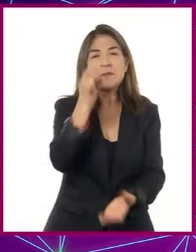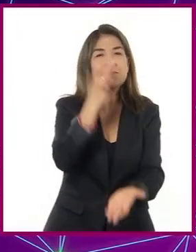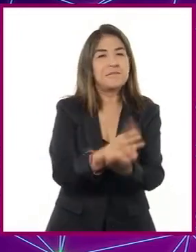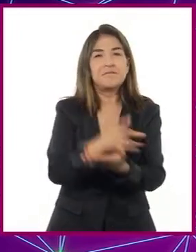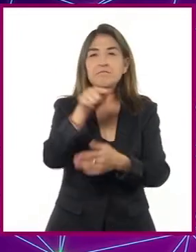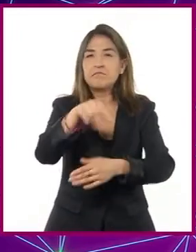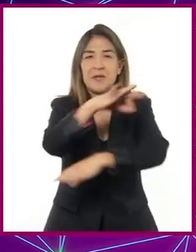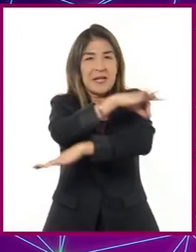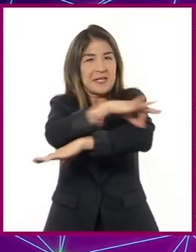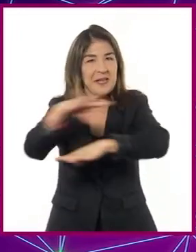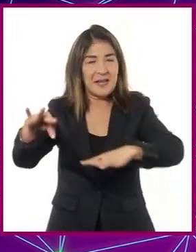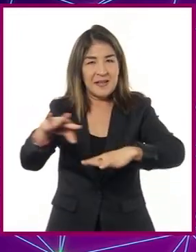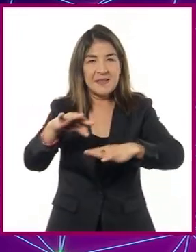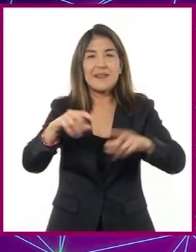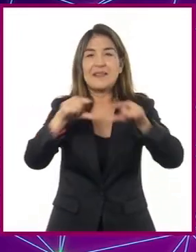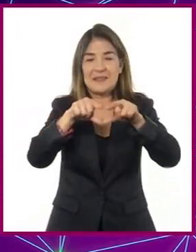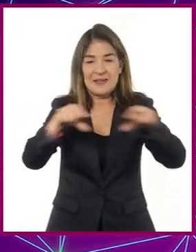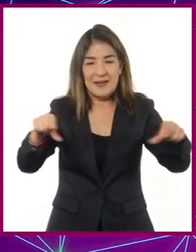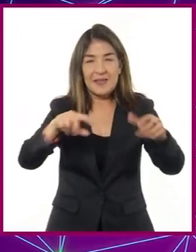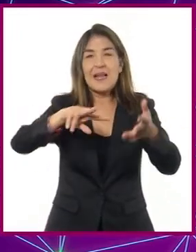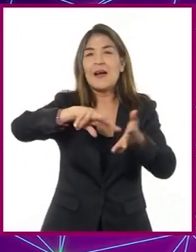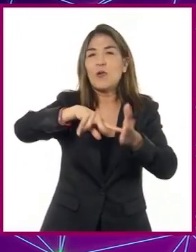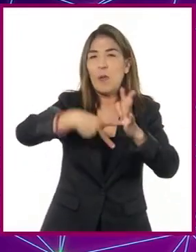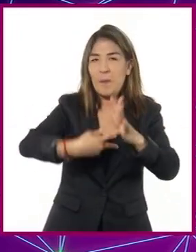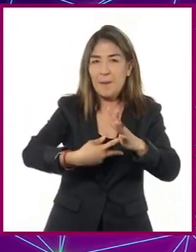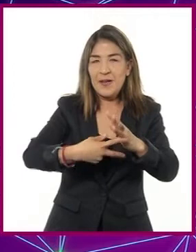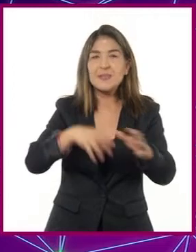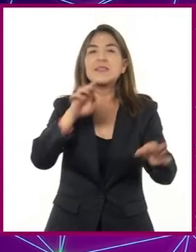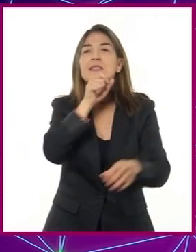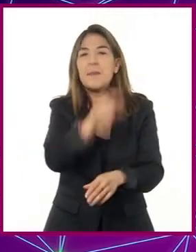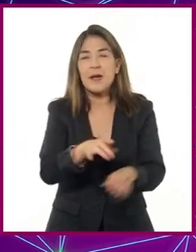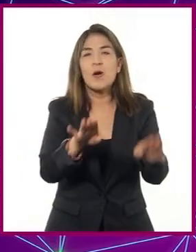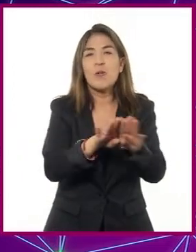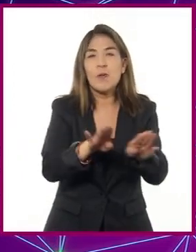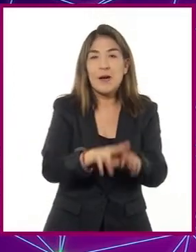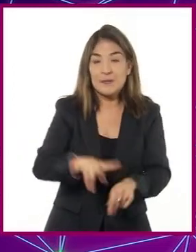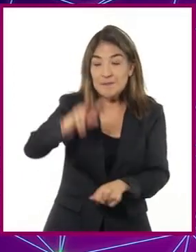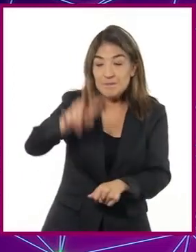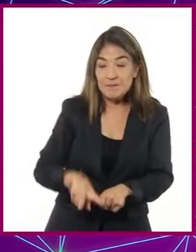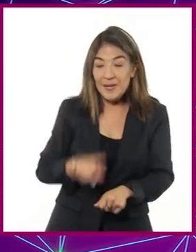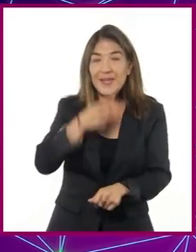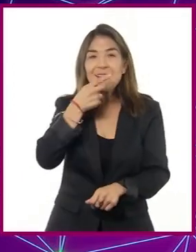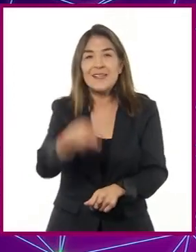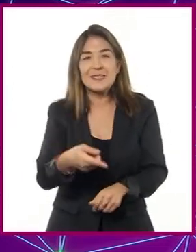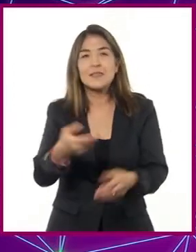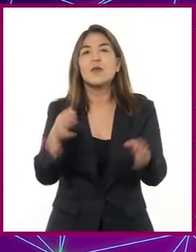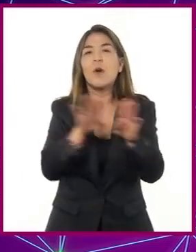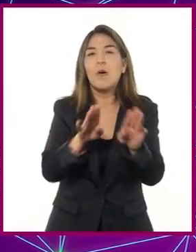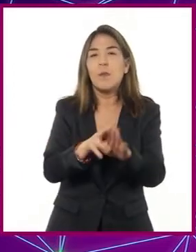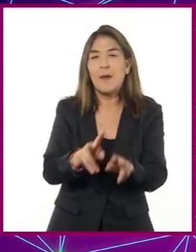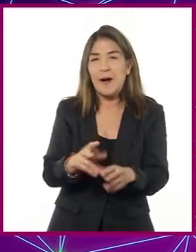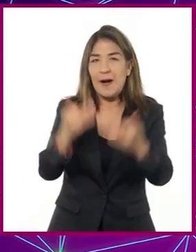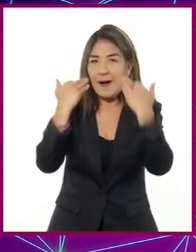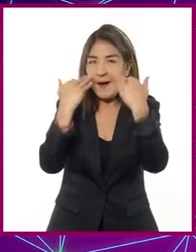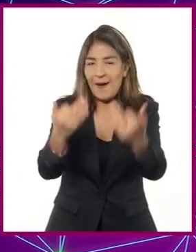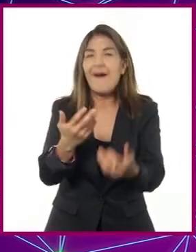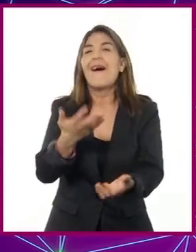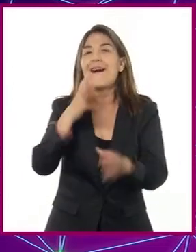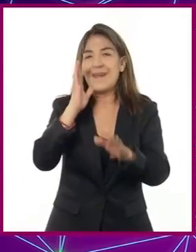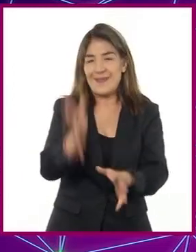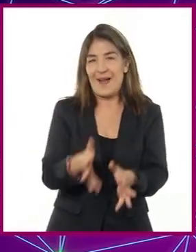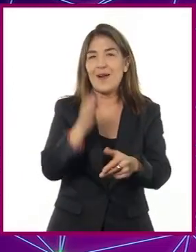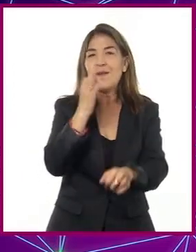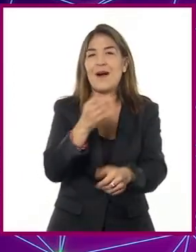regla, compás y las definiciones y afirmaciones evidentes que hemos